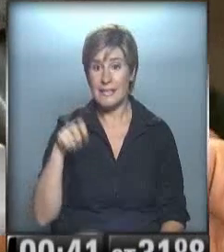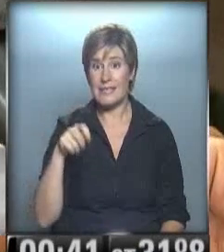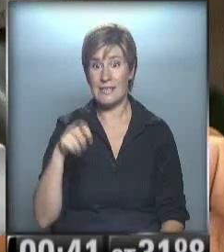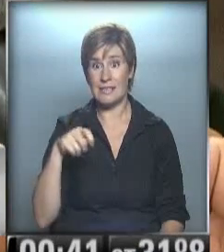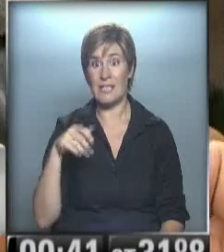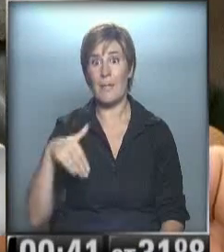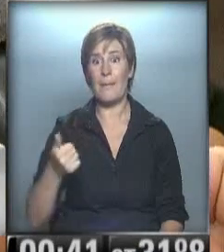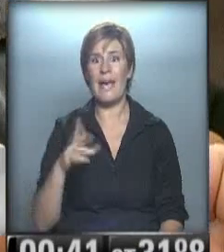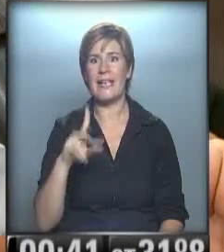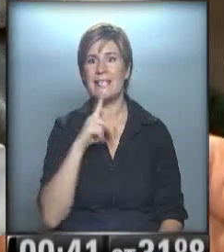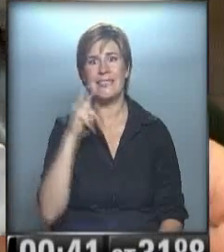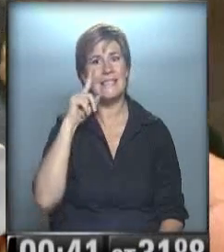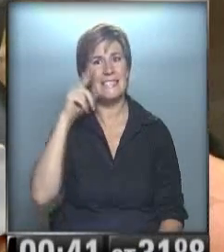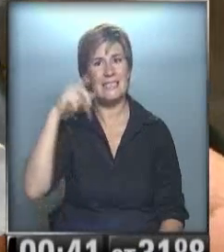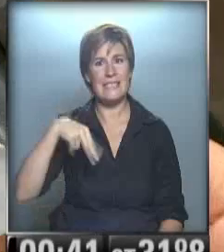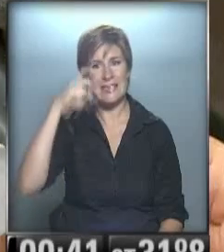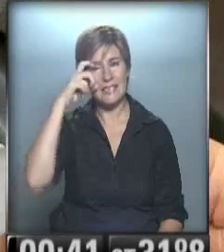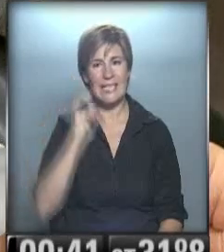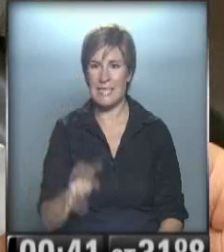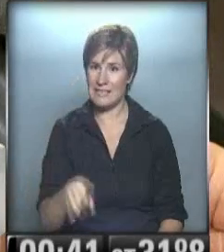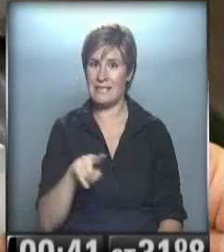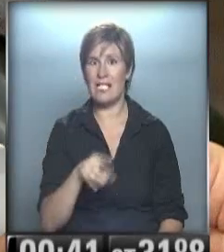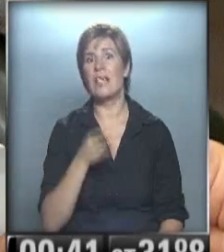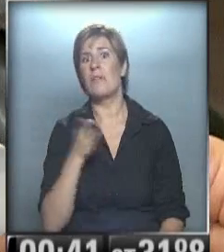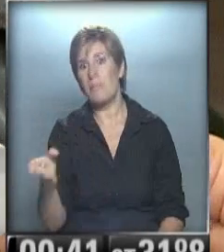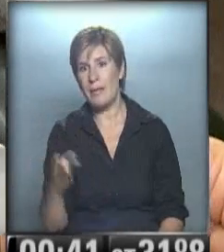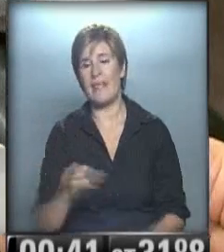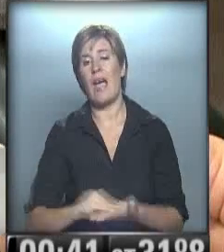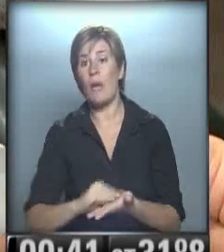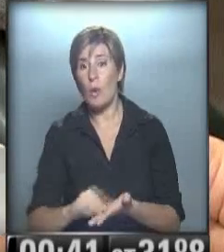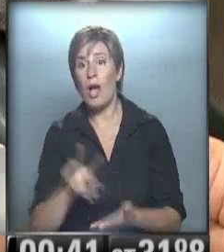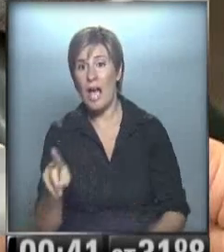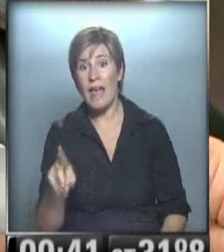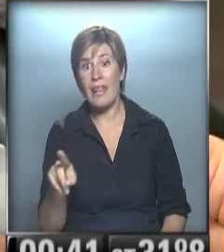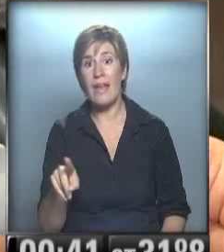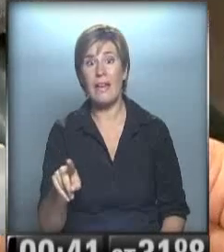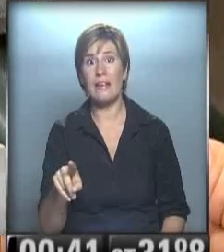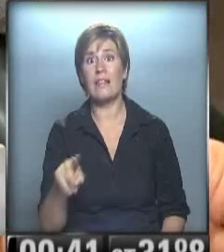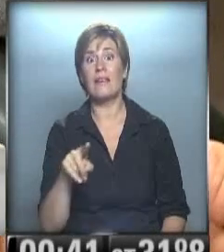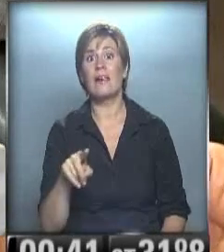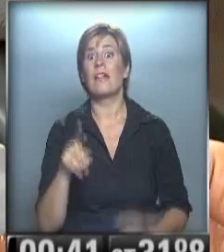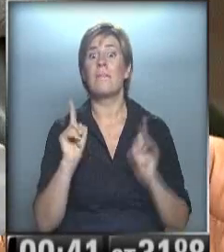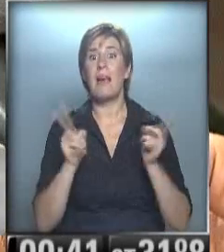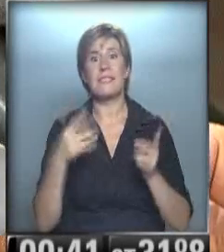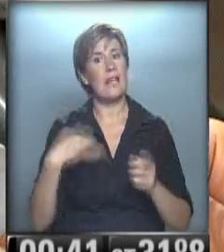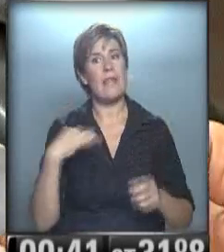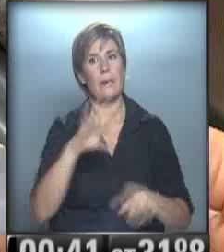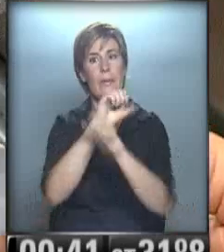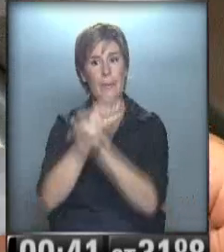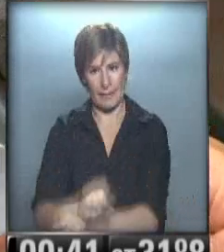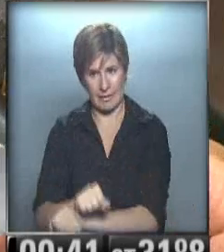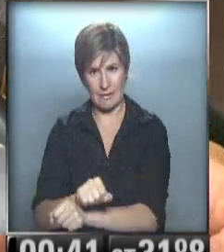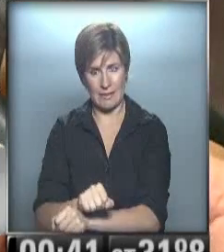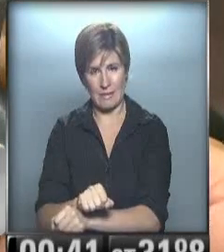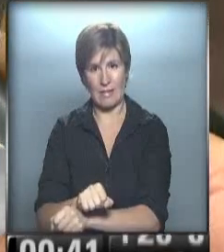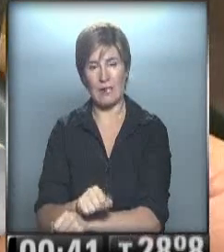le pidió a la fiscal de nosotros que daba la orden de que la señora Viviana Caliba quedara presa. Por